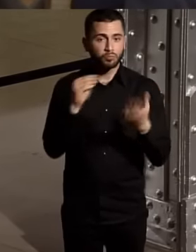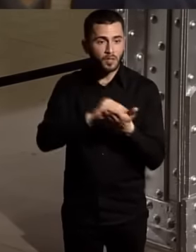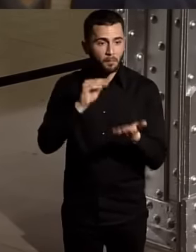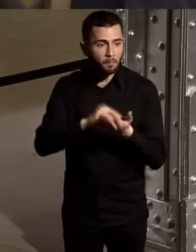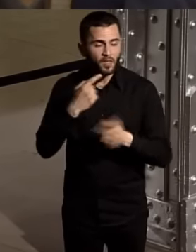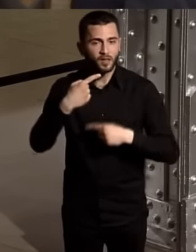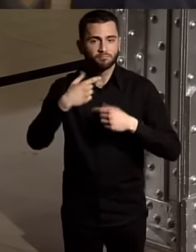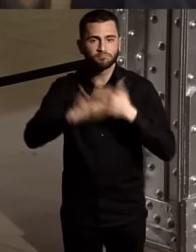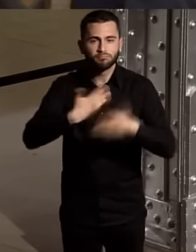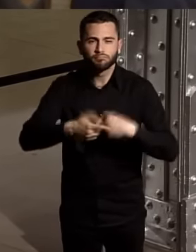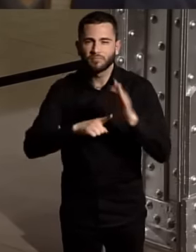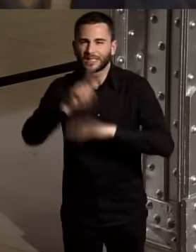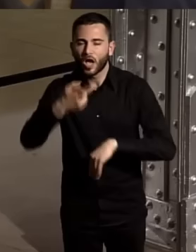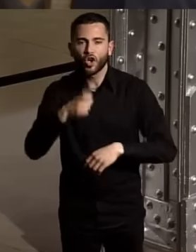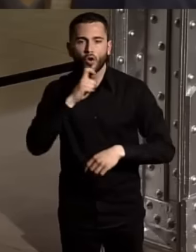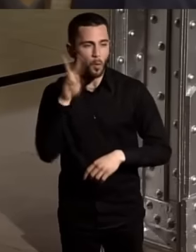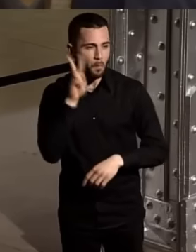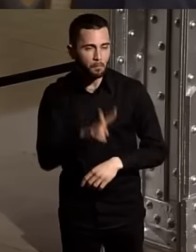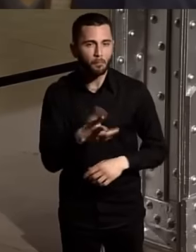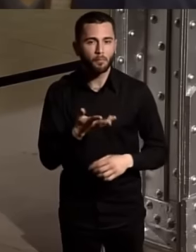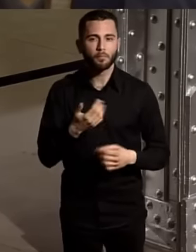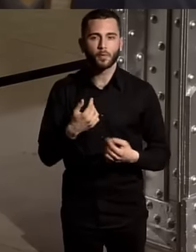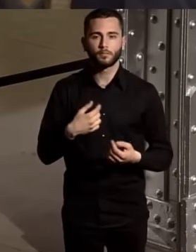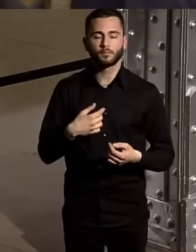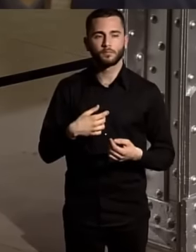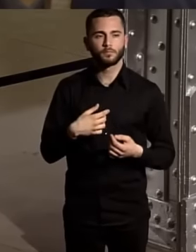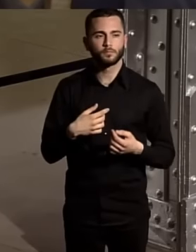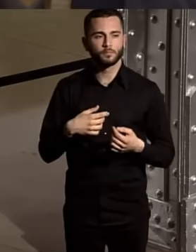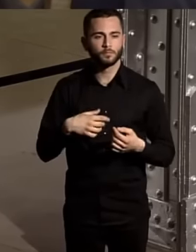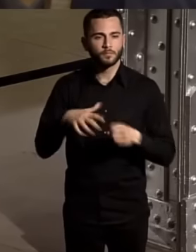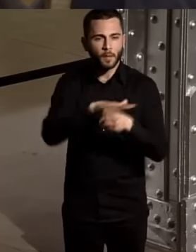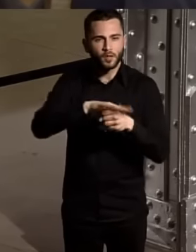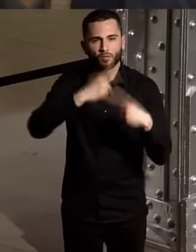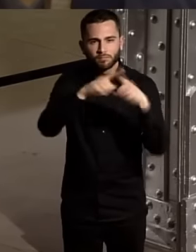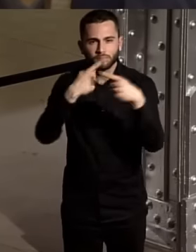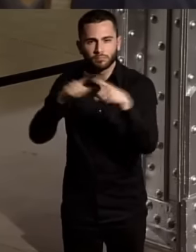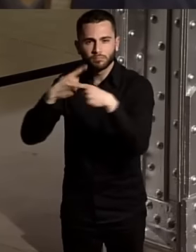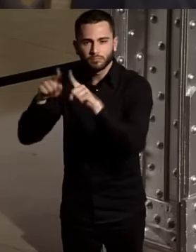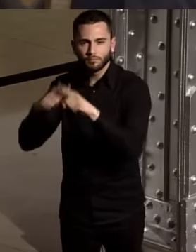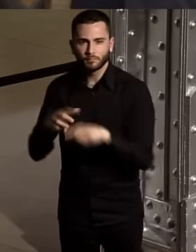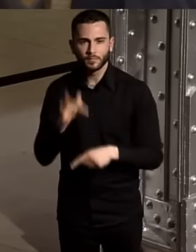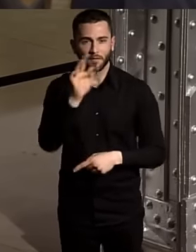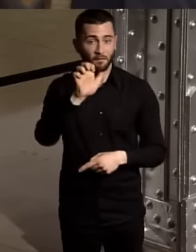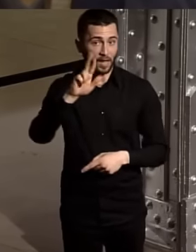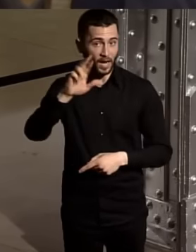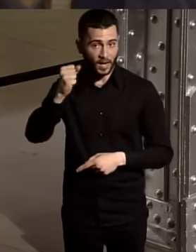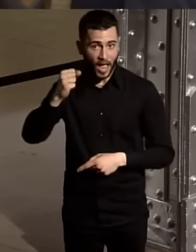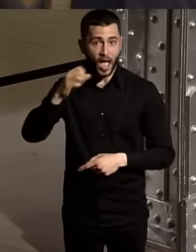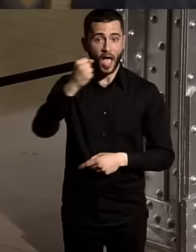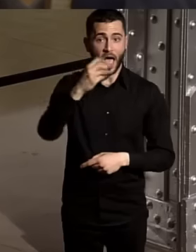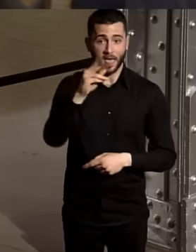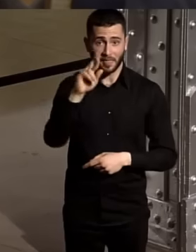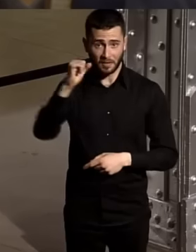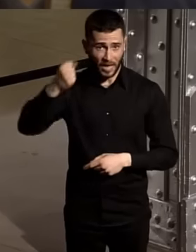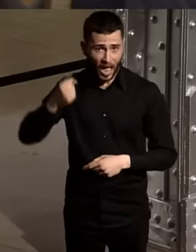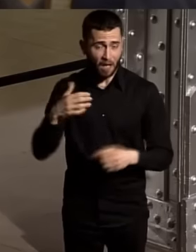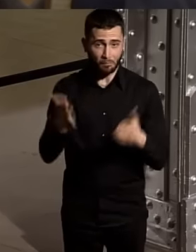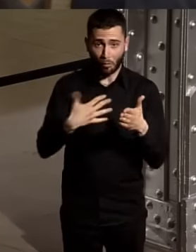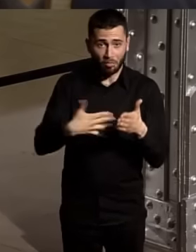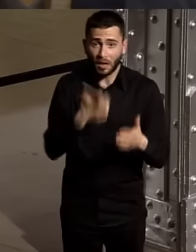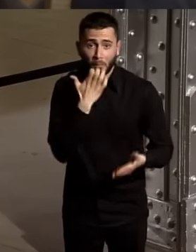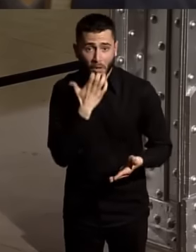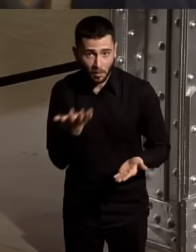desarrollado pues parte dees disciplinas distintas ya no científica sino por ejemplo ferran adria en el mundo de la cocina no que que que de